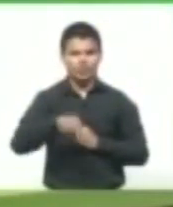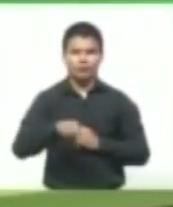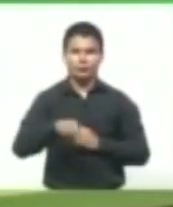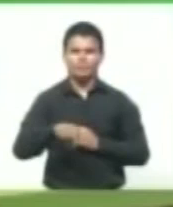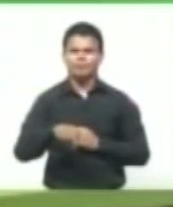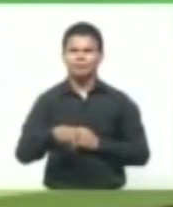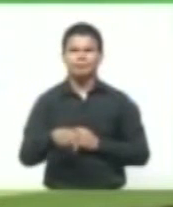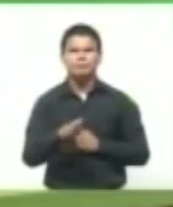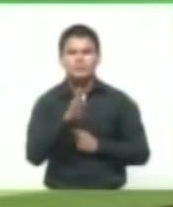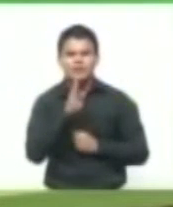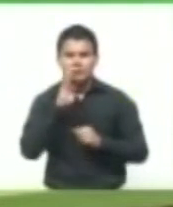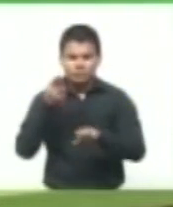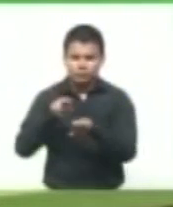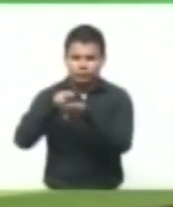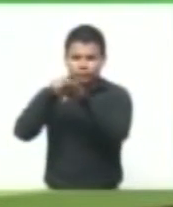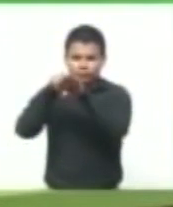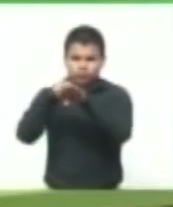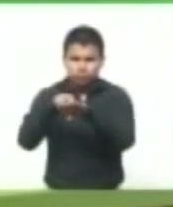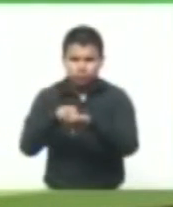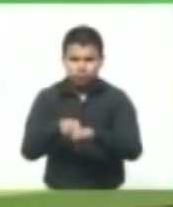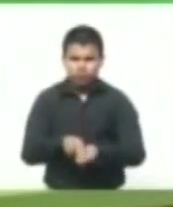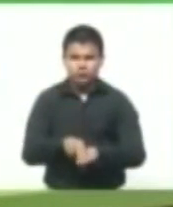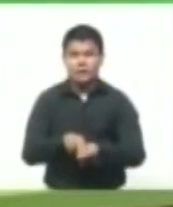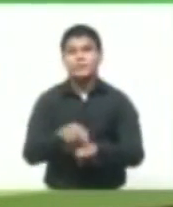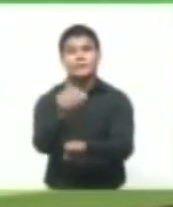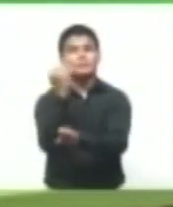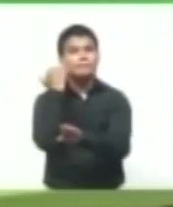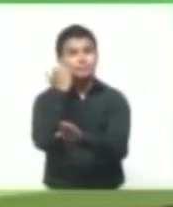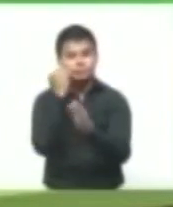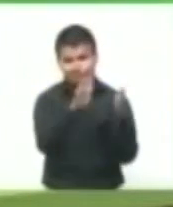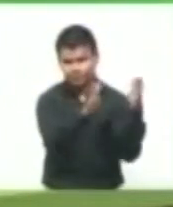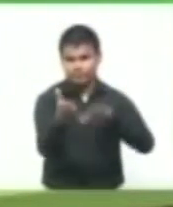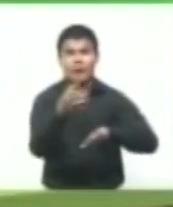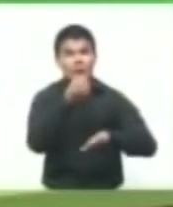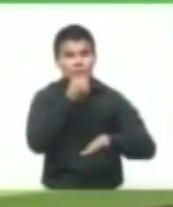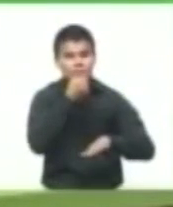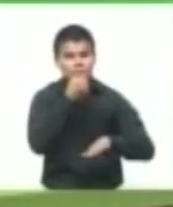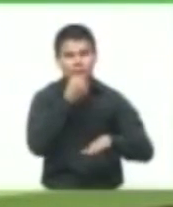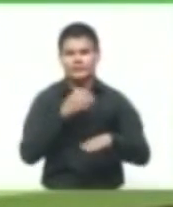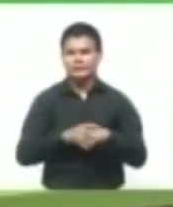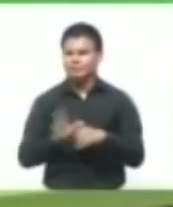de la comunicadora social de 25 años, Sileni Ramos Santana. Entre el dolor de